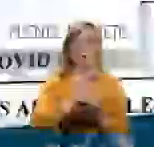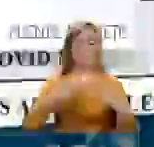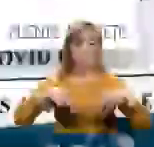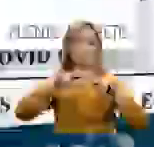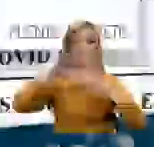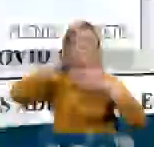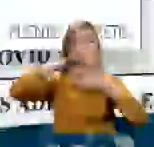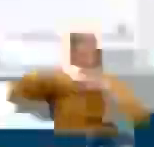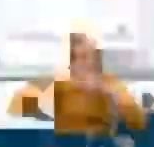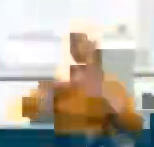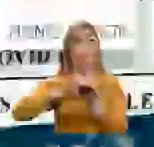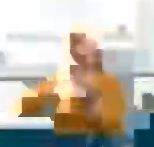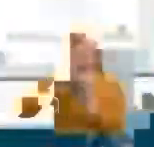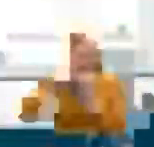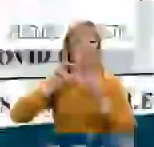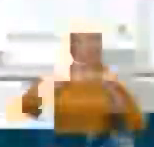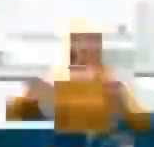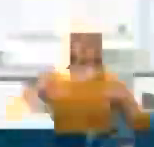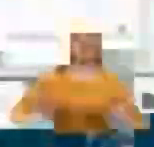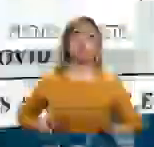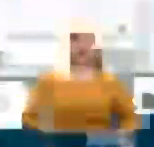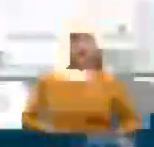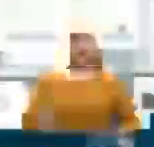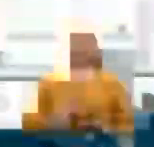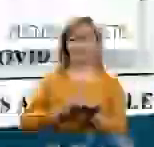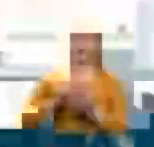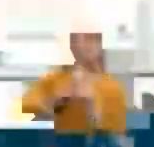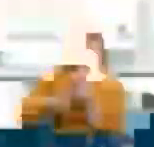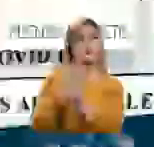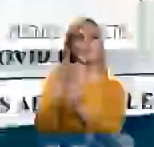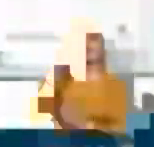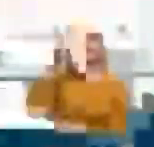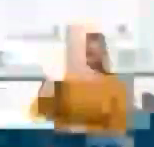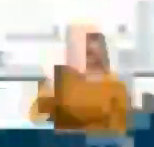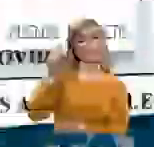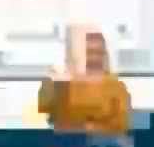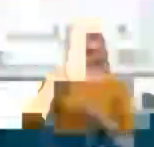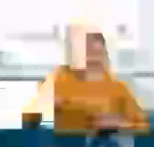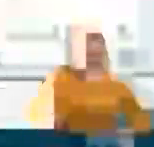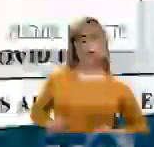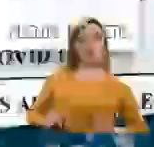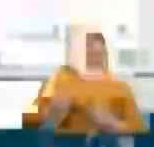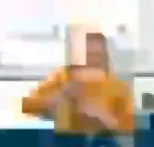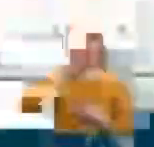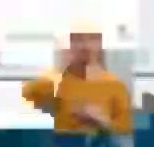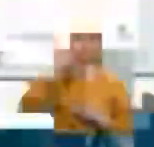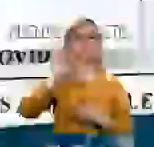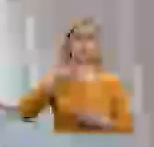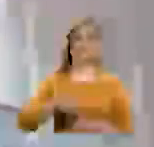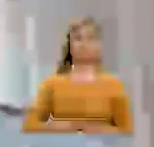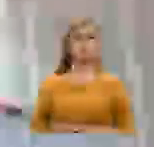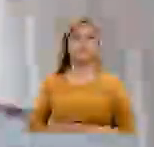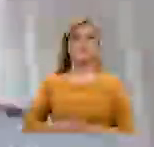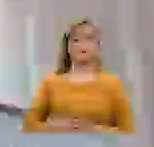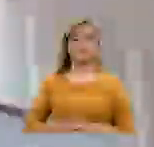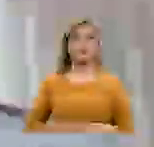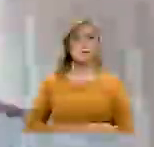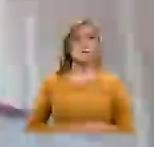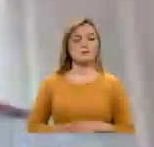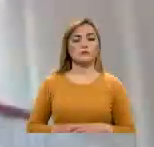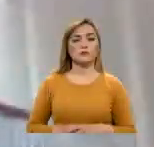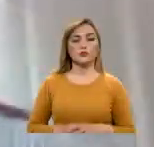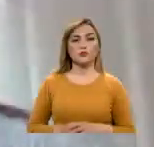valores pendientes de pago al sector salud, así como a cubrir las principales necesidades sanitarias para la pandemia COVID-19. Insiste